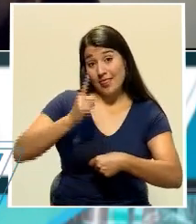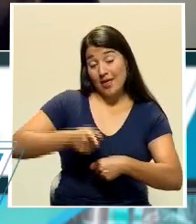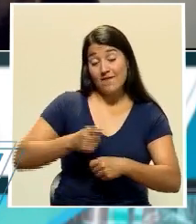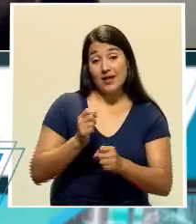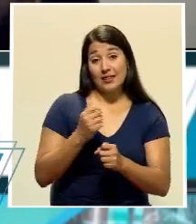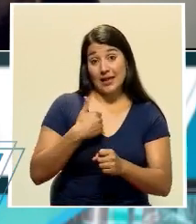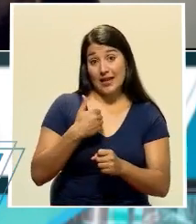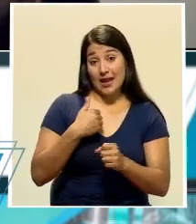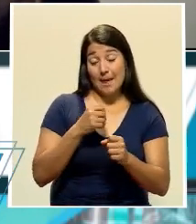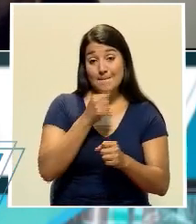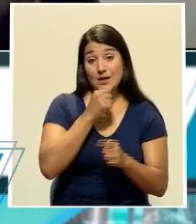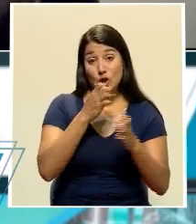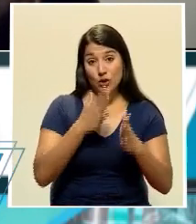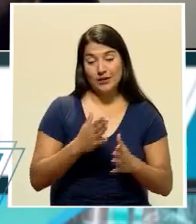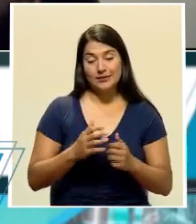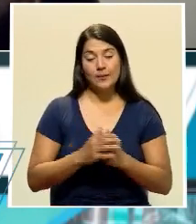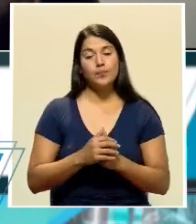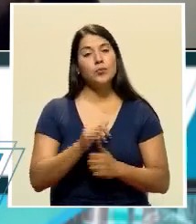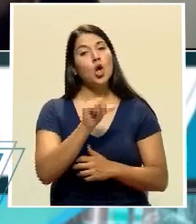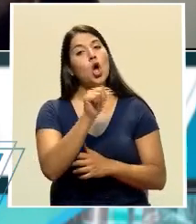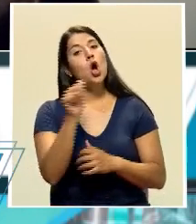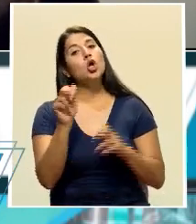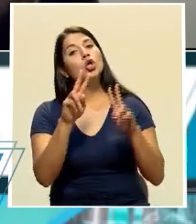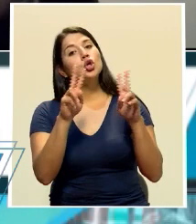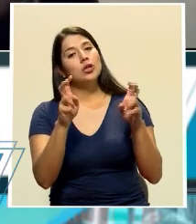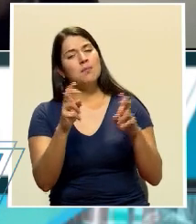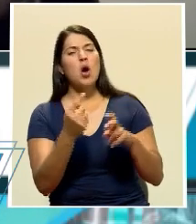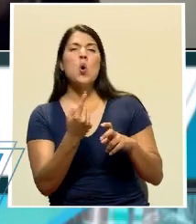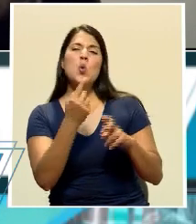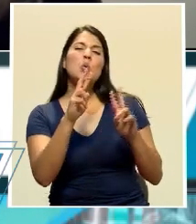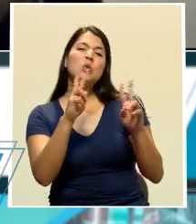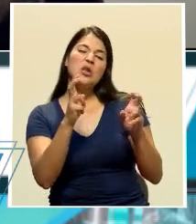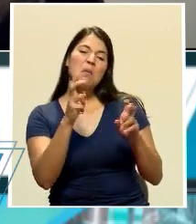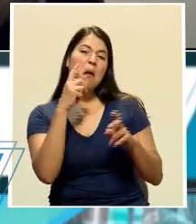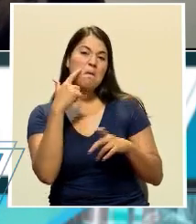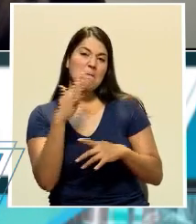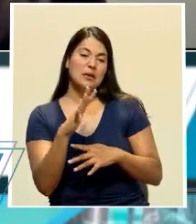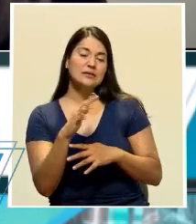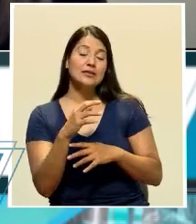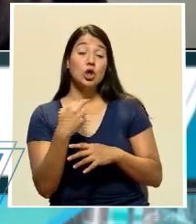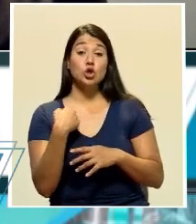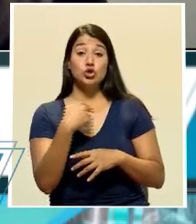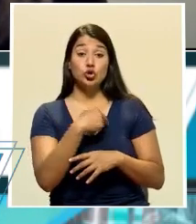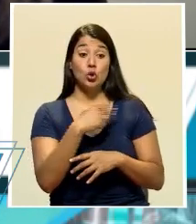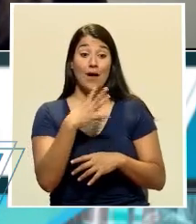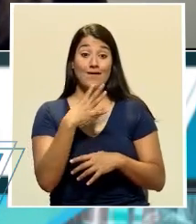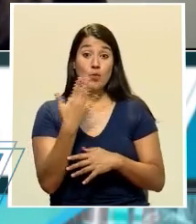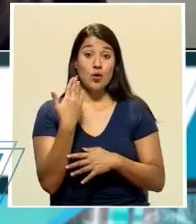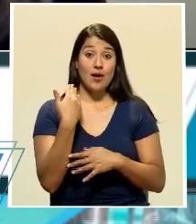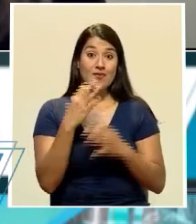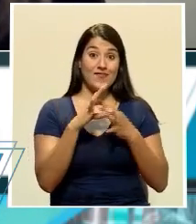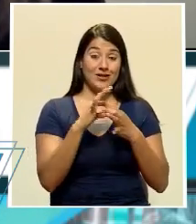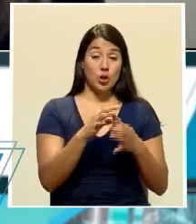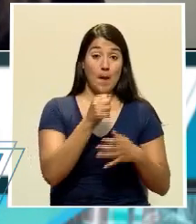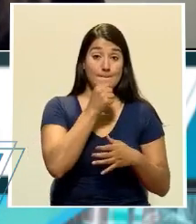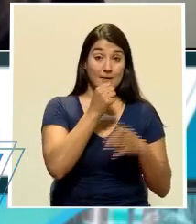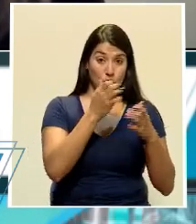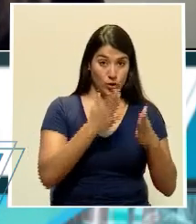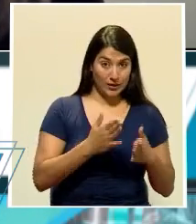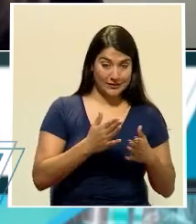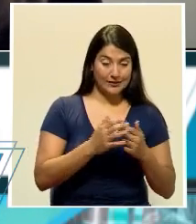desempeño. Otro tema, o un tema paralelo a este, hablábamos recién de los periodistas.